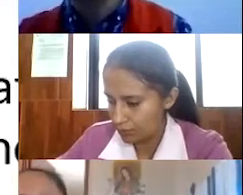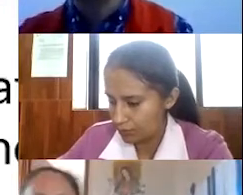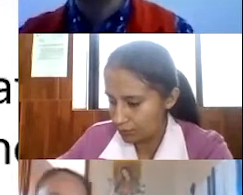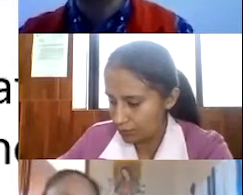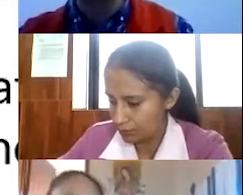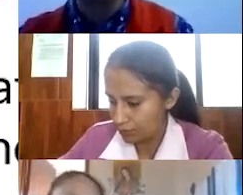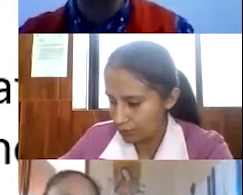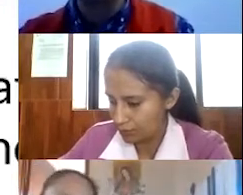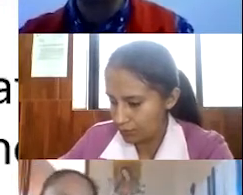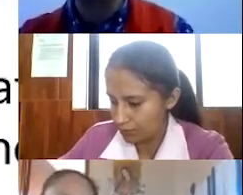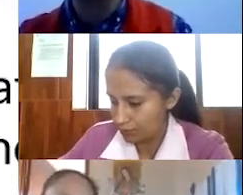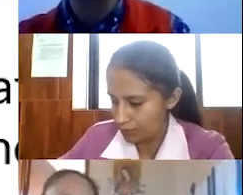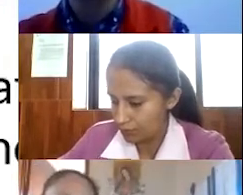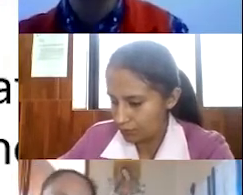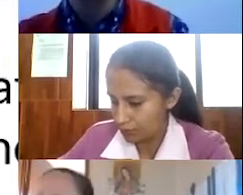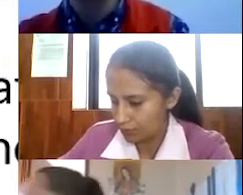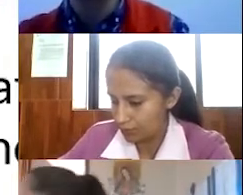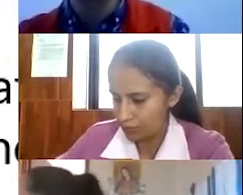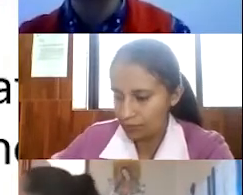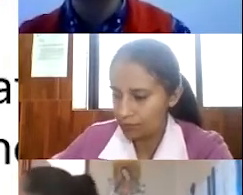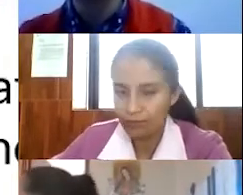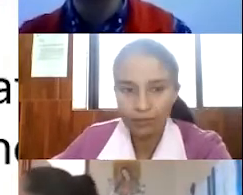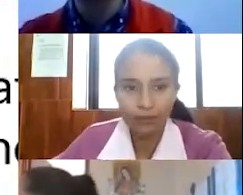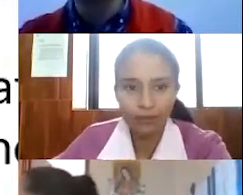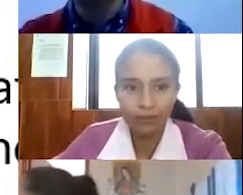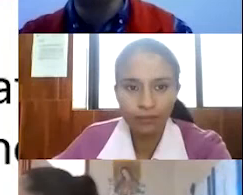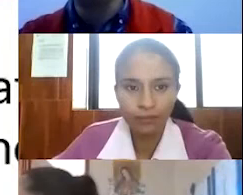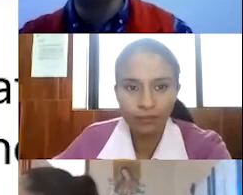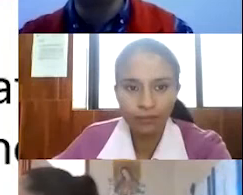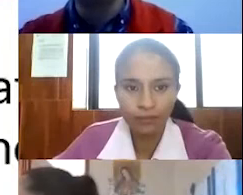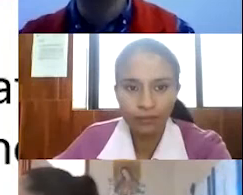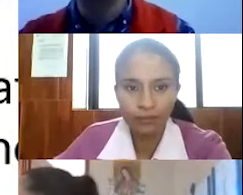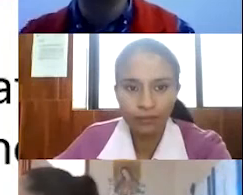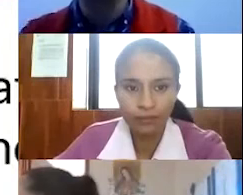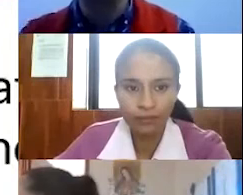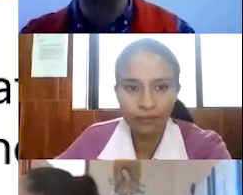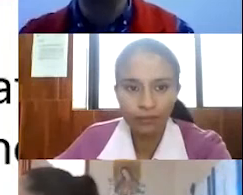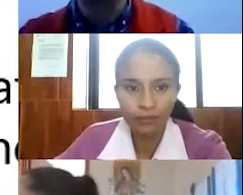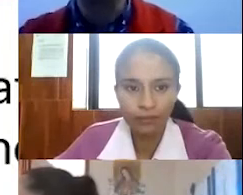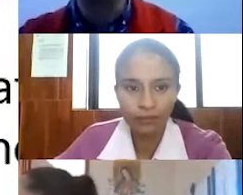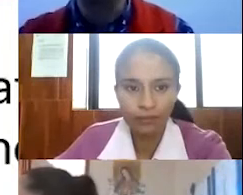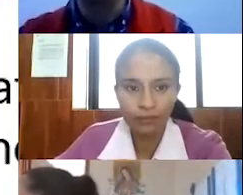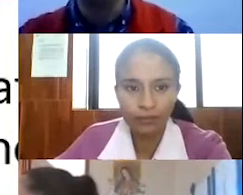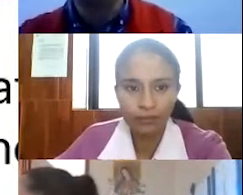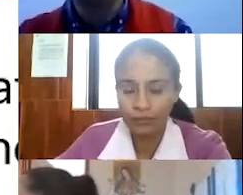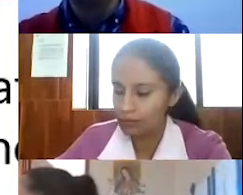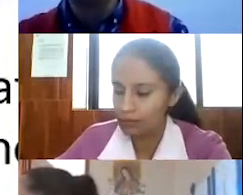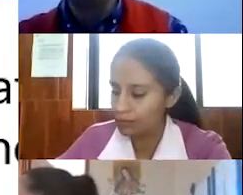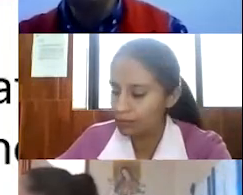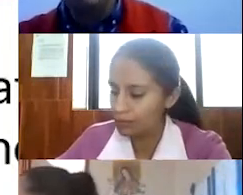en cualquier momento. Podemos presentarnos o estar presentes ante una emergencia. ¿Recuerden?